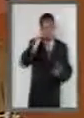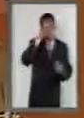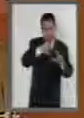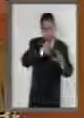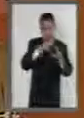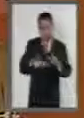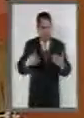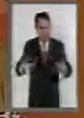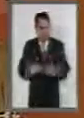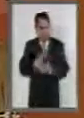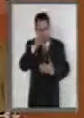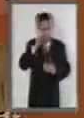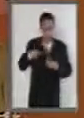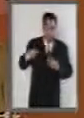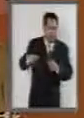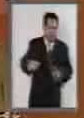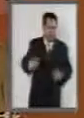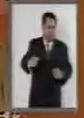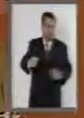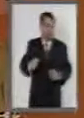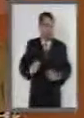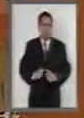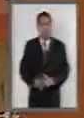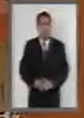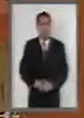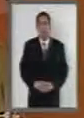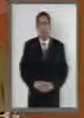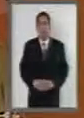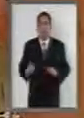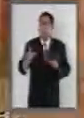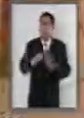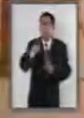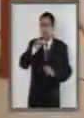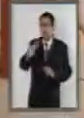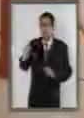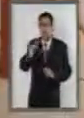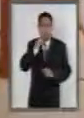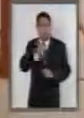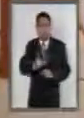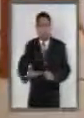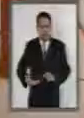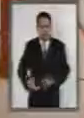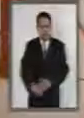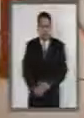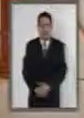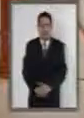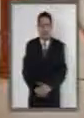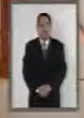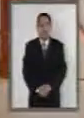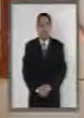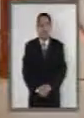todas nuestras generaciones. Es cuanto, senadora presidenta. Gracias.